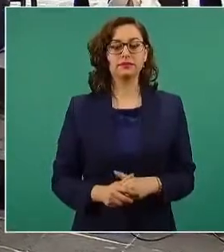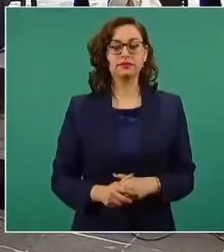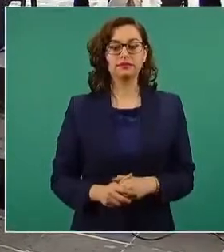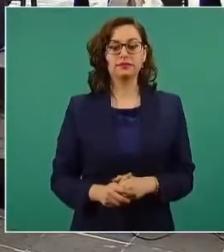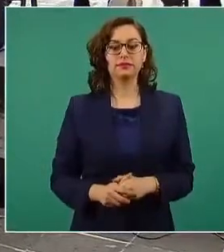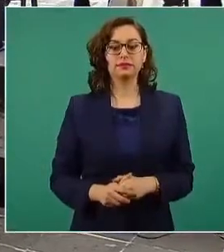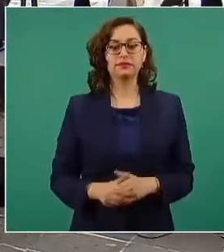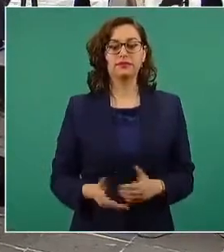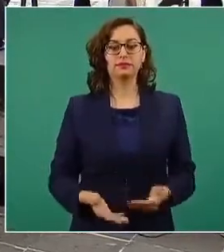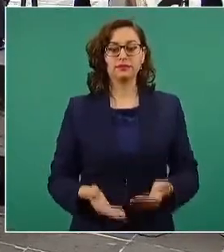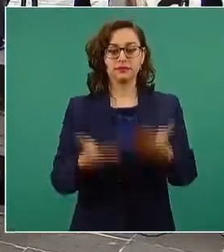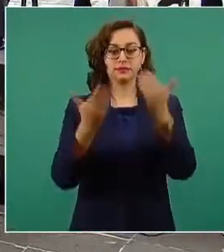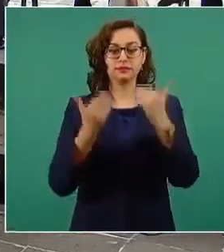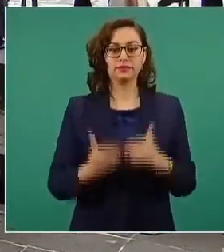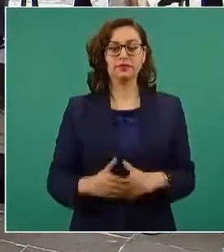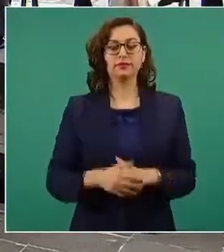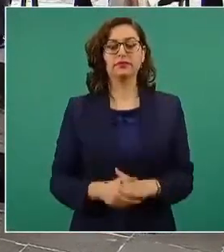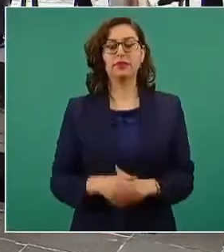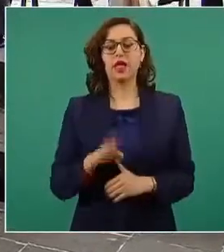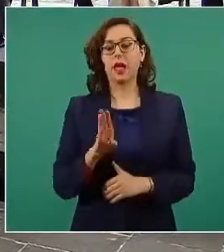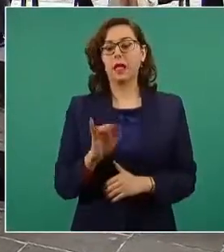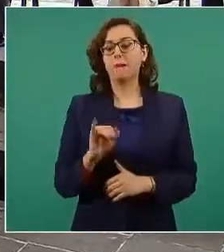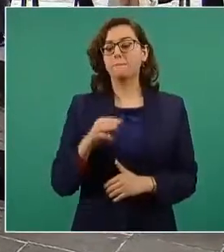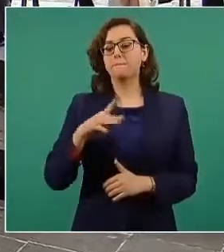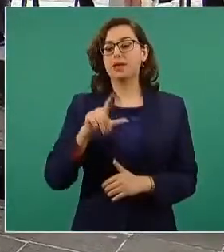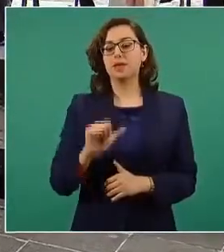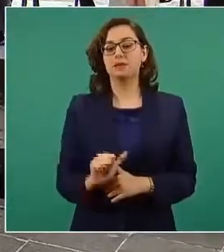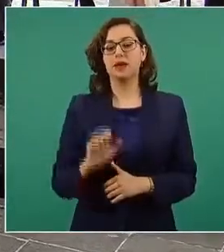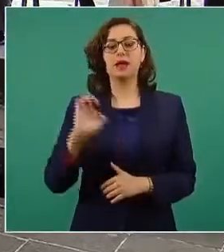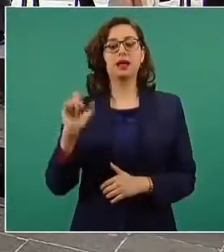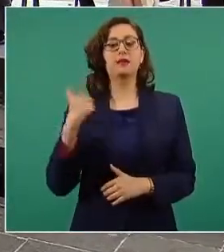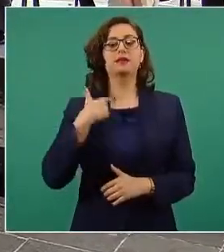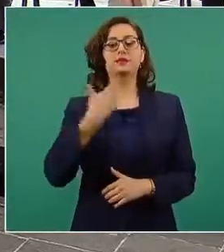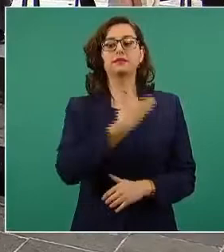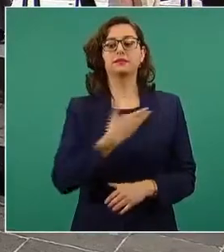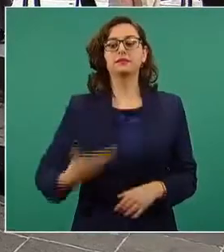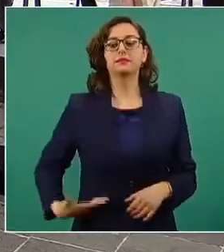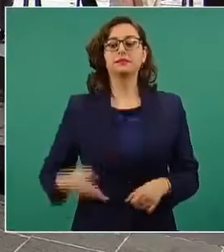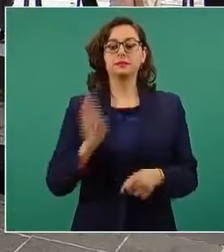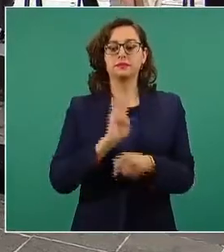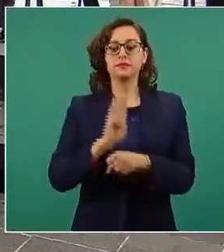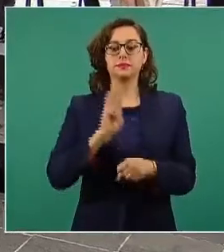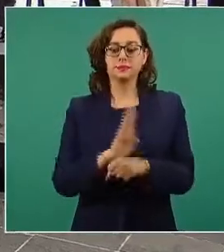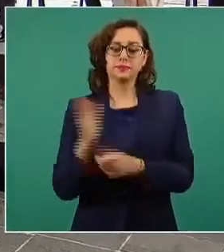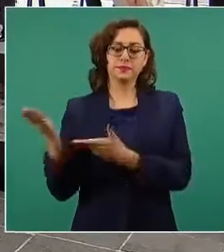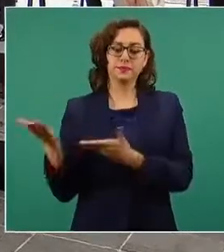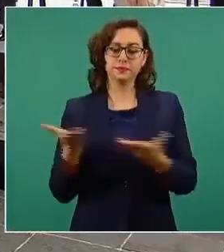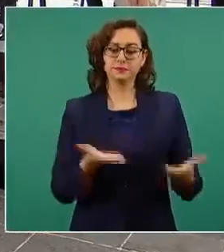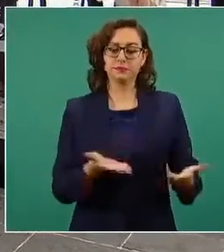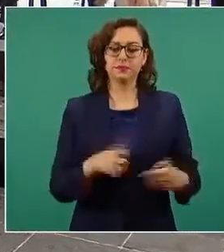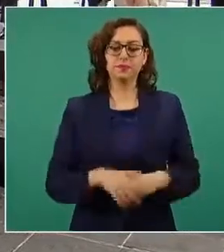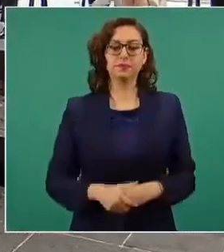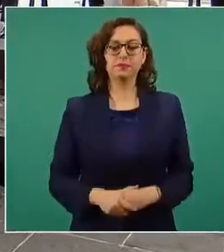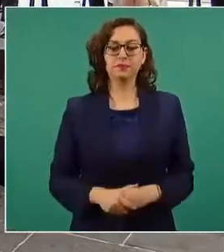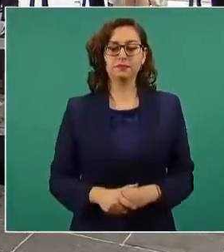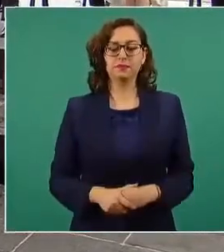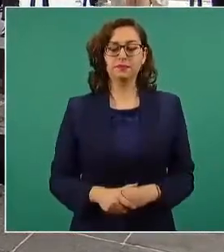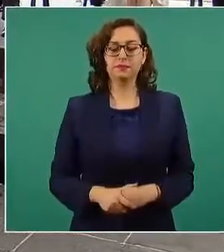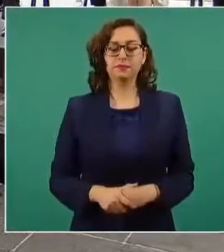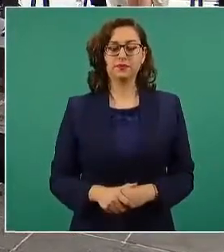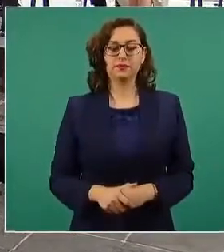La señora Dilma Rousseff, expresidenta de la República Federativa de Brasil, hará uso de la palabra.